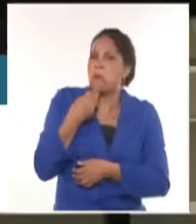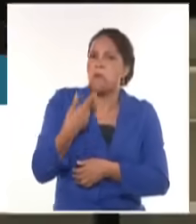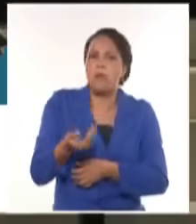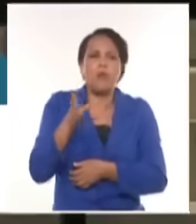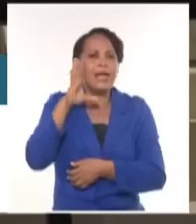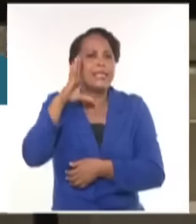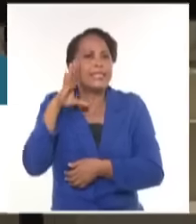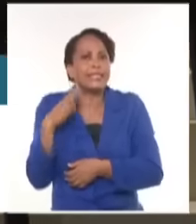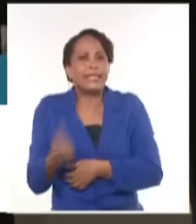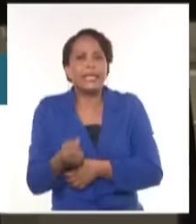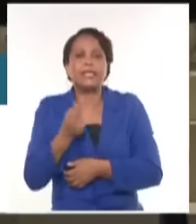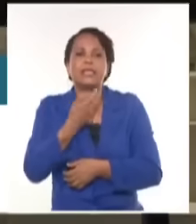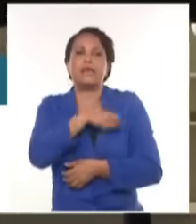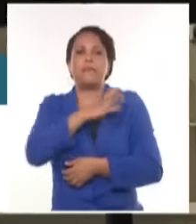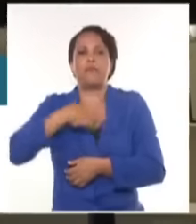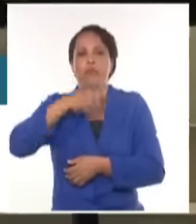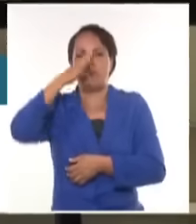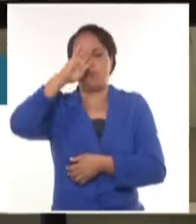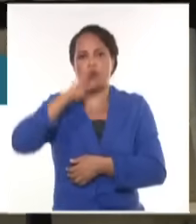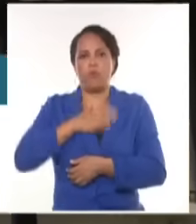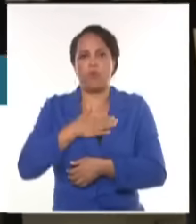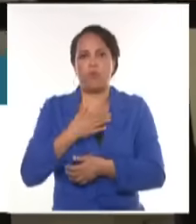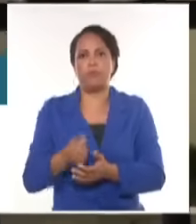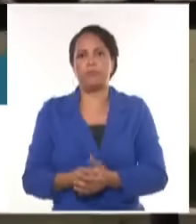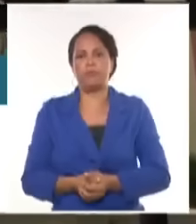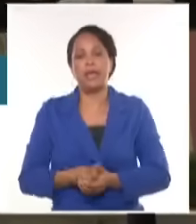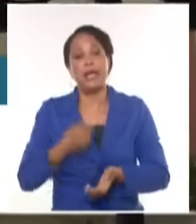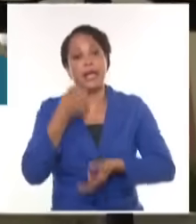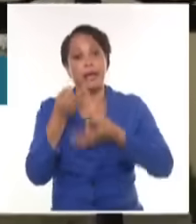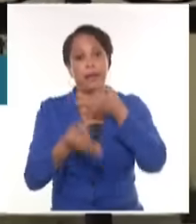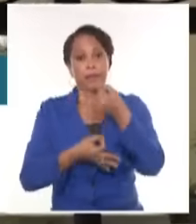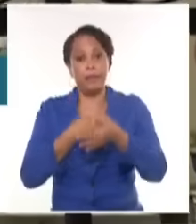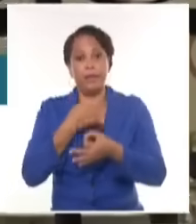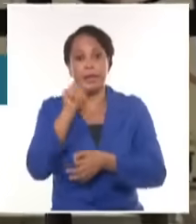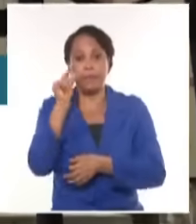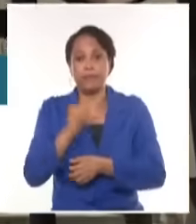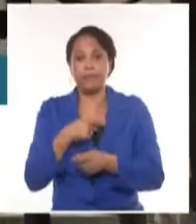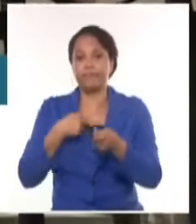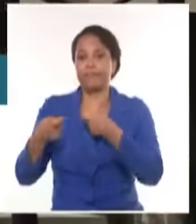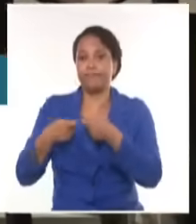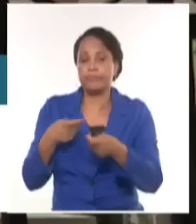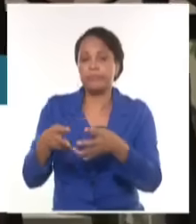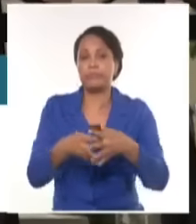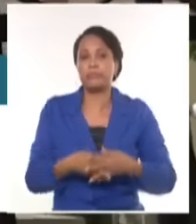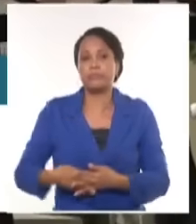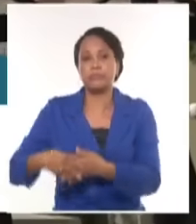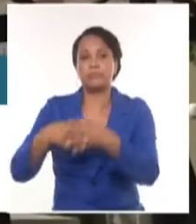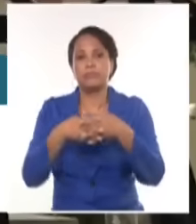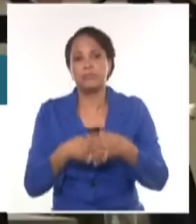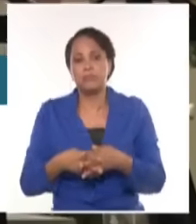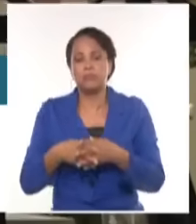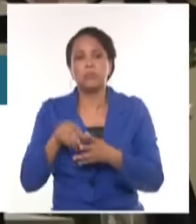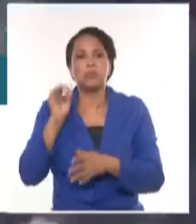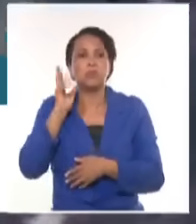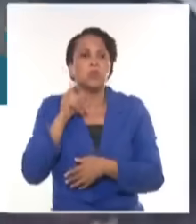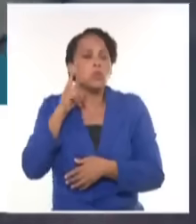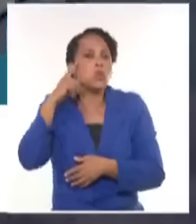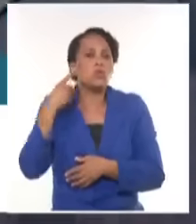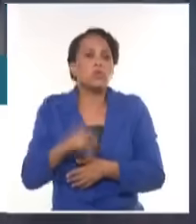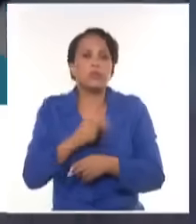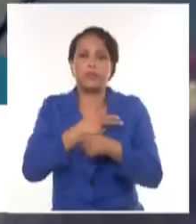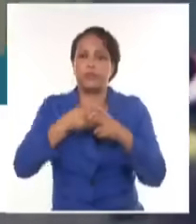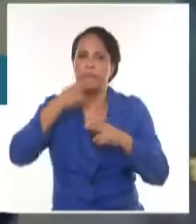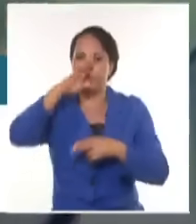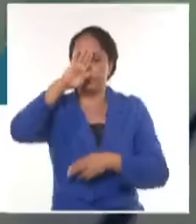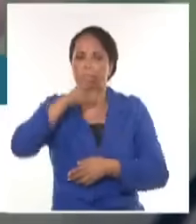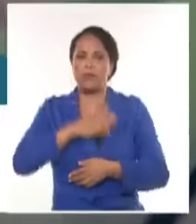comprender al pueblo cubano. Comentan que el encargado de negocios estadounidense desconoce la historia del país